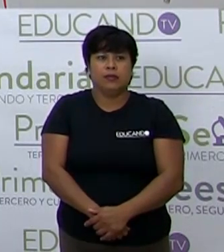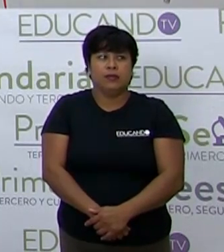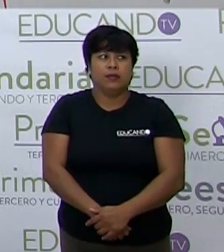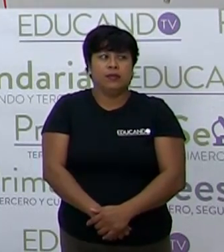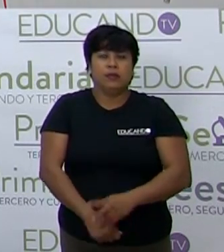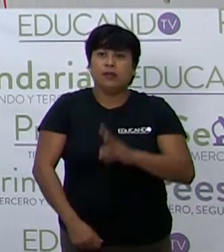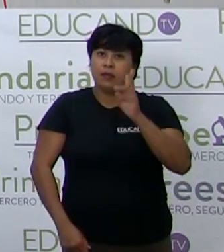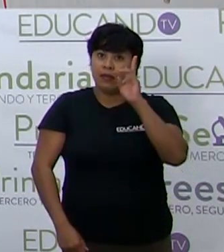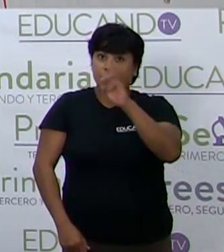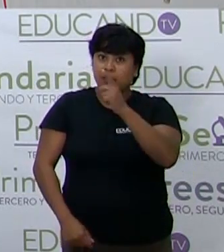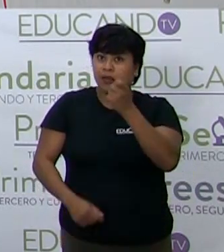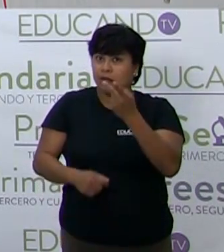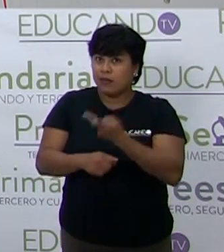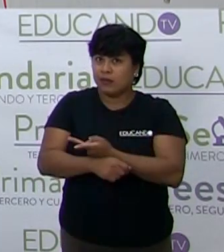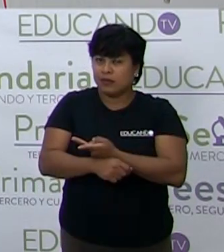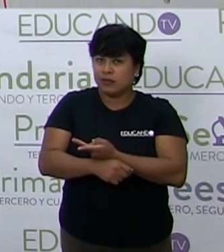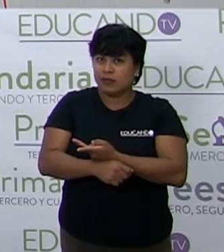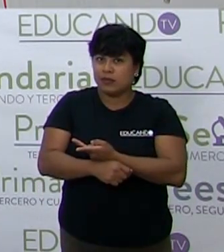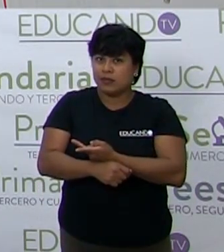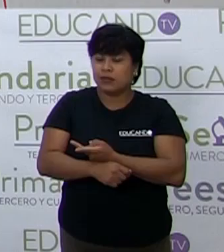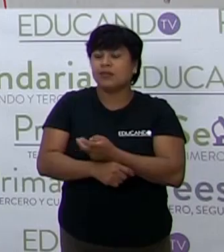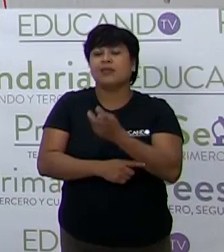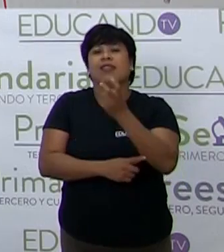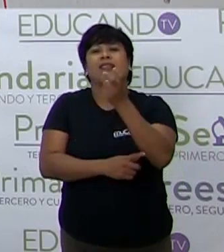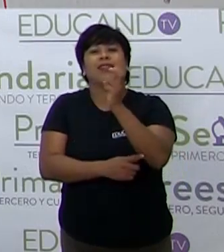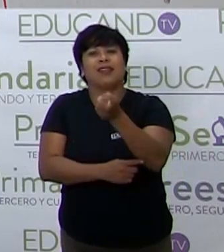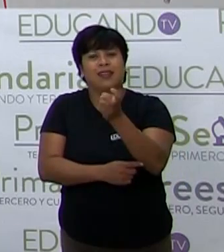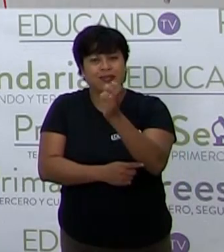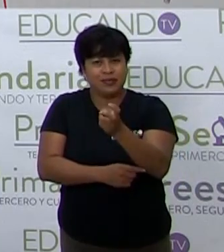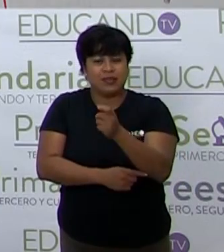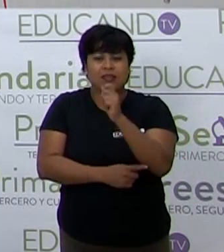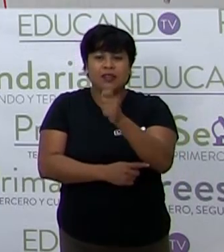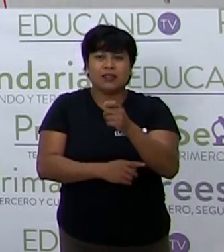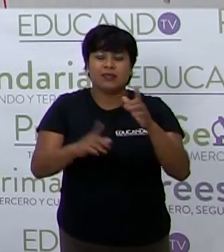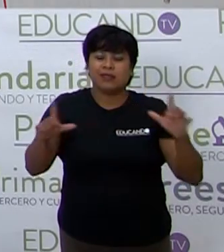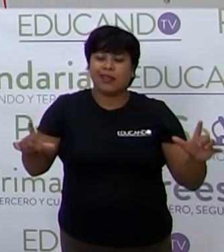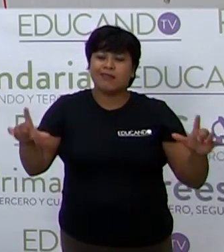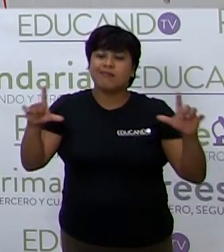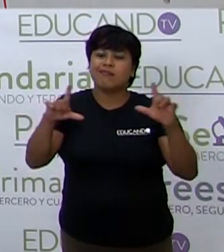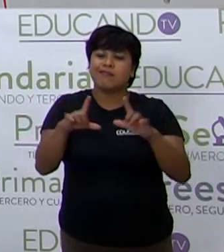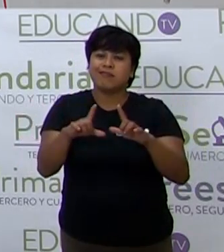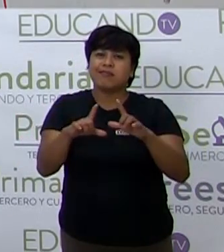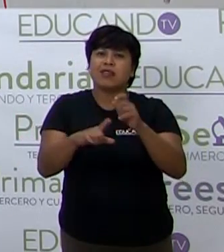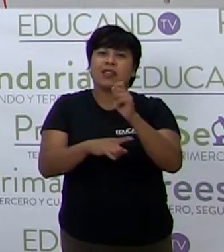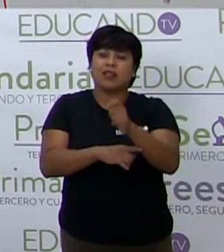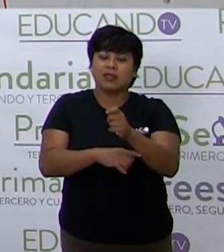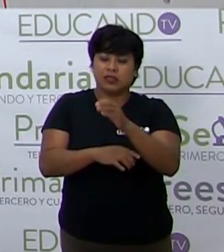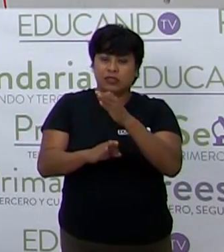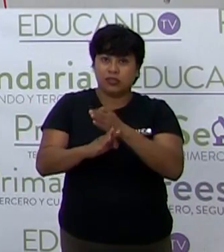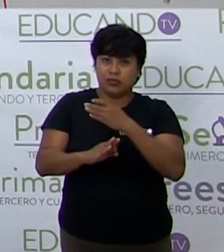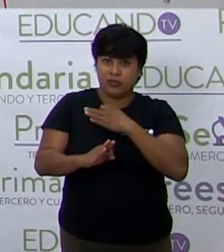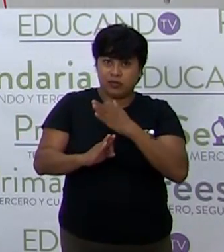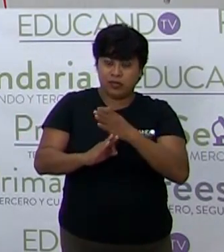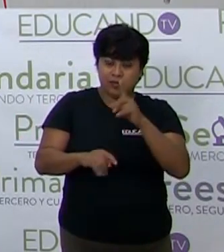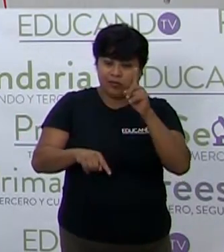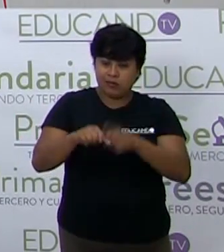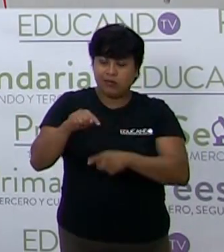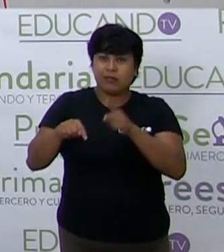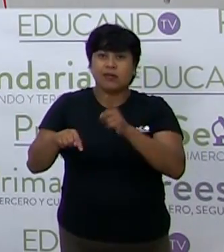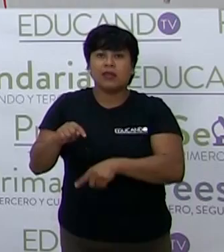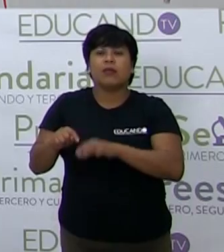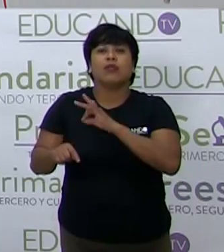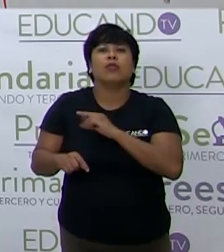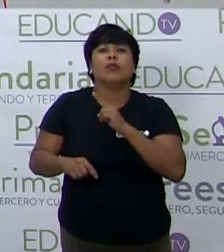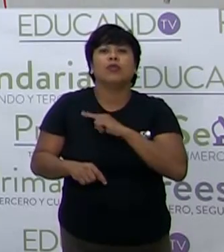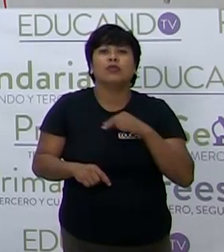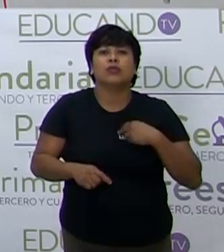¿Puedes notar lo que pasó? Así es, con las partes que le he quitado a este rectángulo podemos